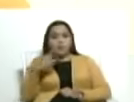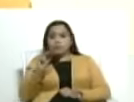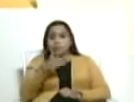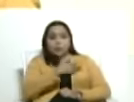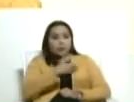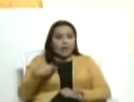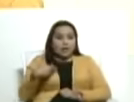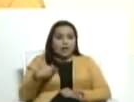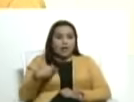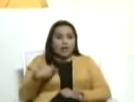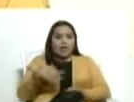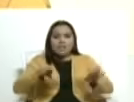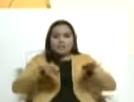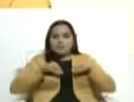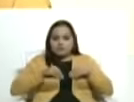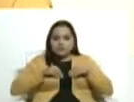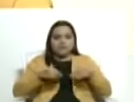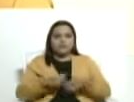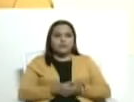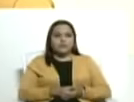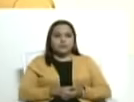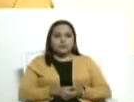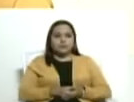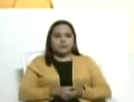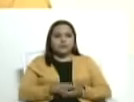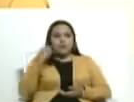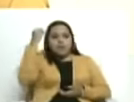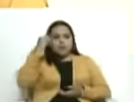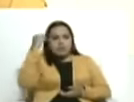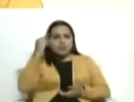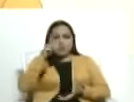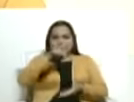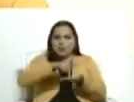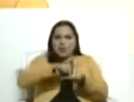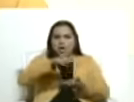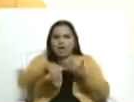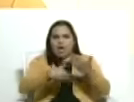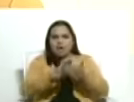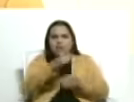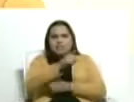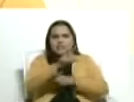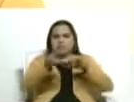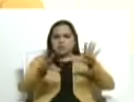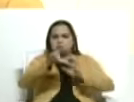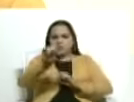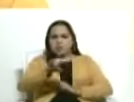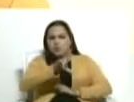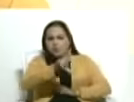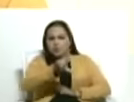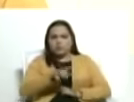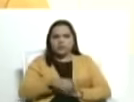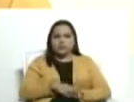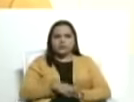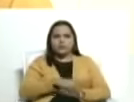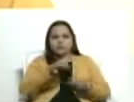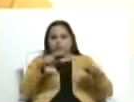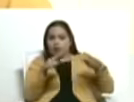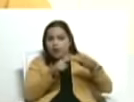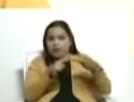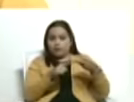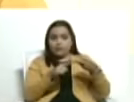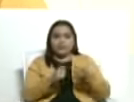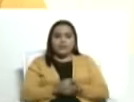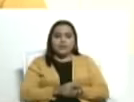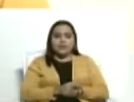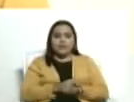no quiere doblegar su postura y considera ser candidata hasta el 18 de julio. Por otro lado, dirigentes